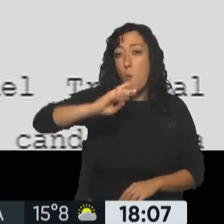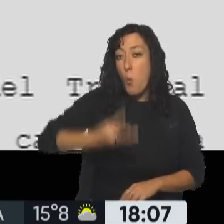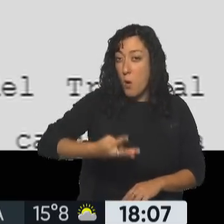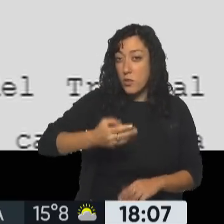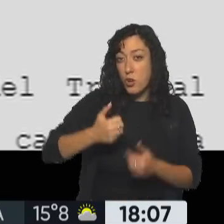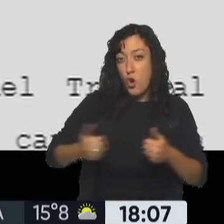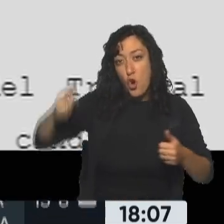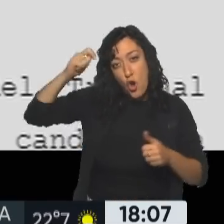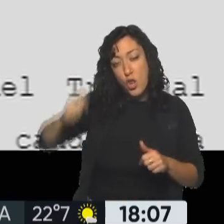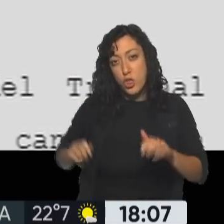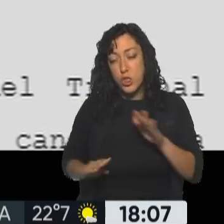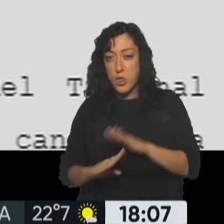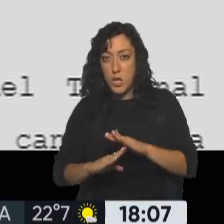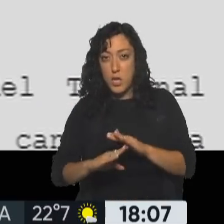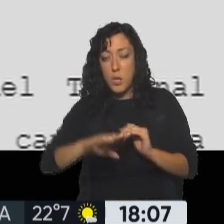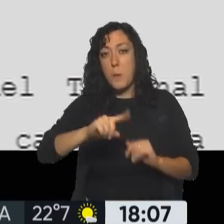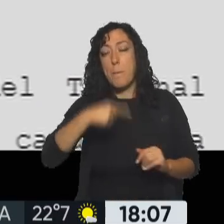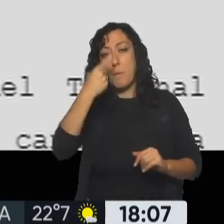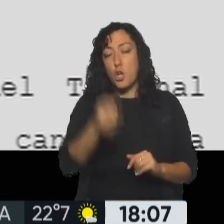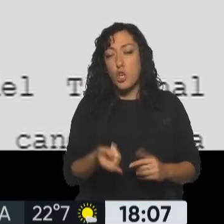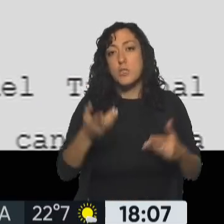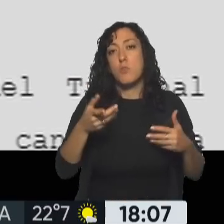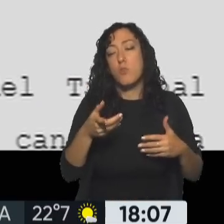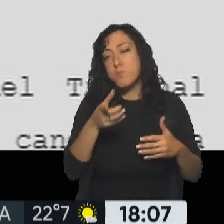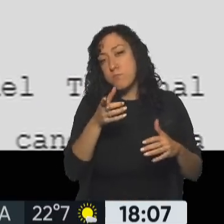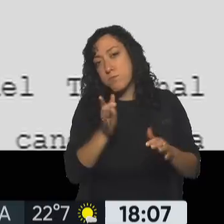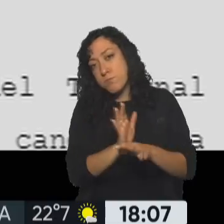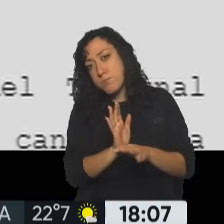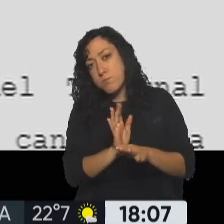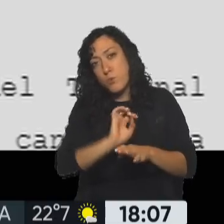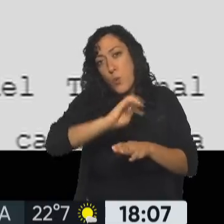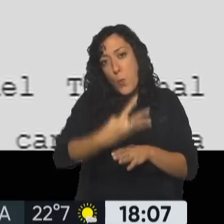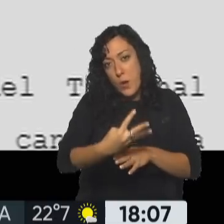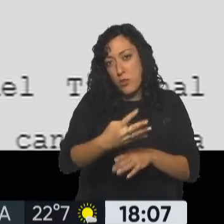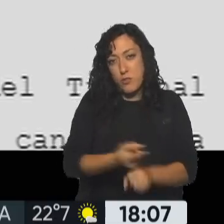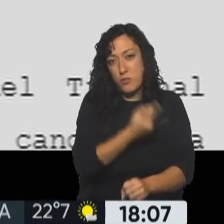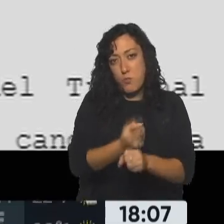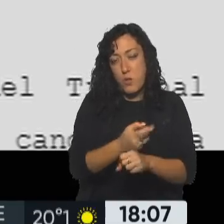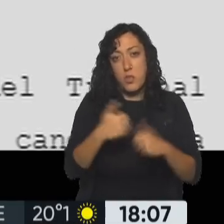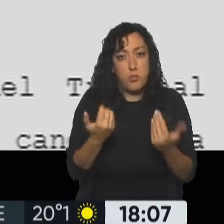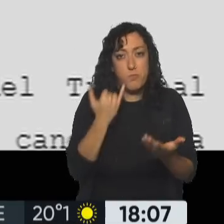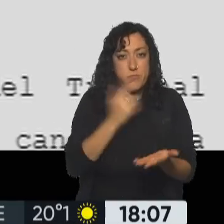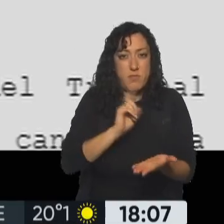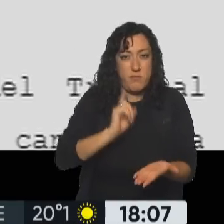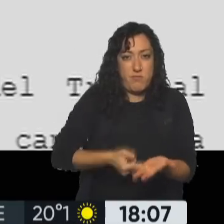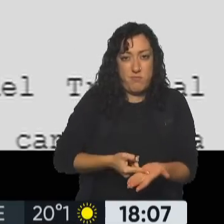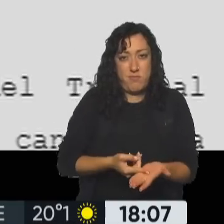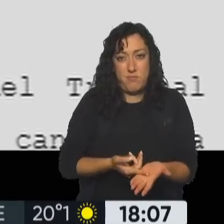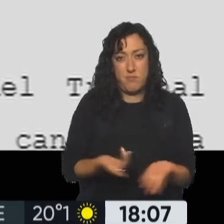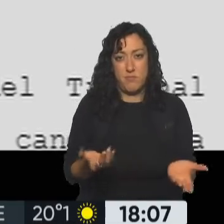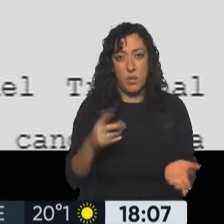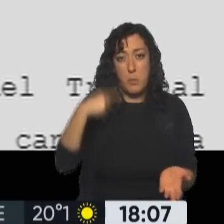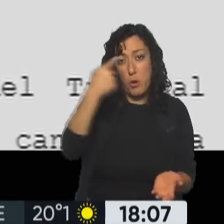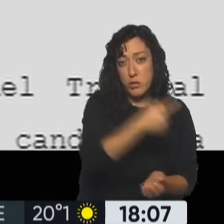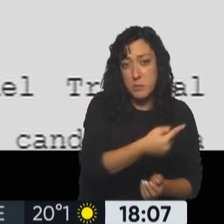diciendo que considera que el próximo eventual mandato es un cuarto y un cuarto no puede haber. Entonces ya está resuelto. Por más que la semana